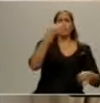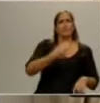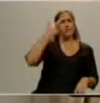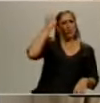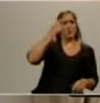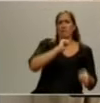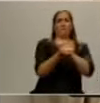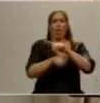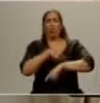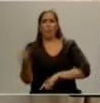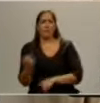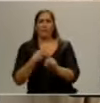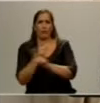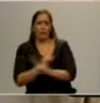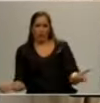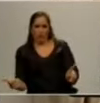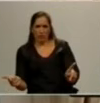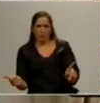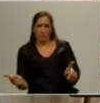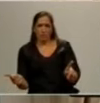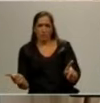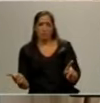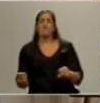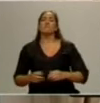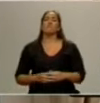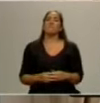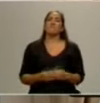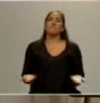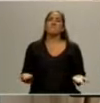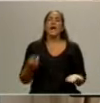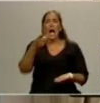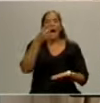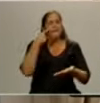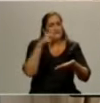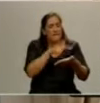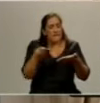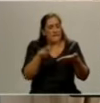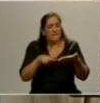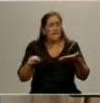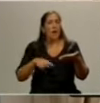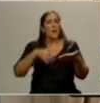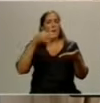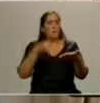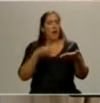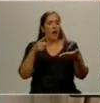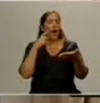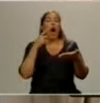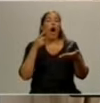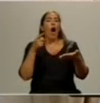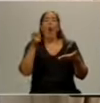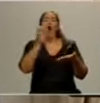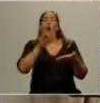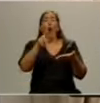y en la segunda que no. Una lectura detenida, rápida, de la misma,